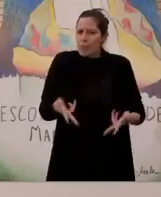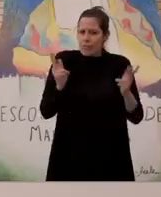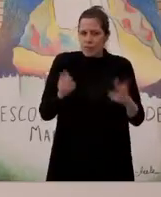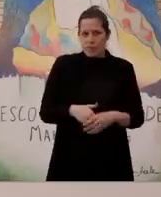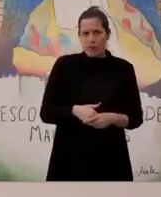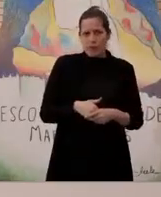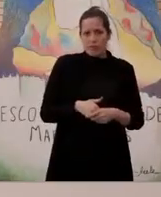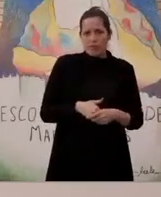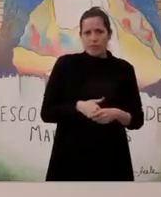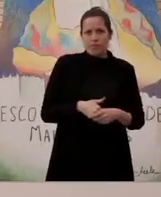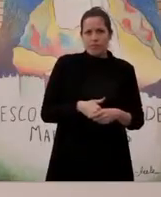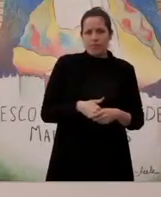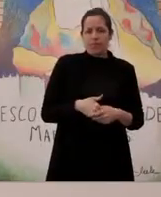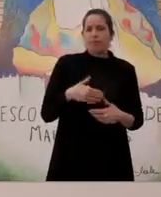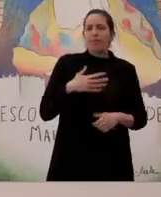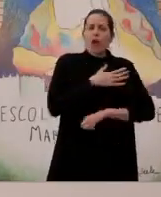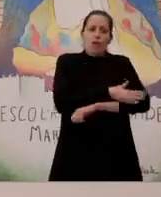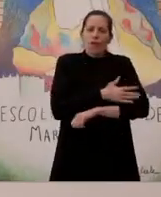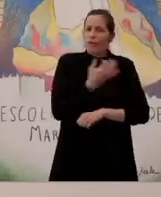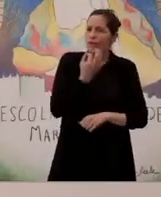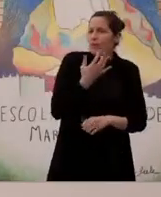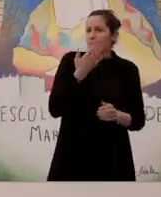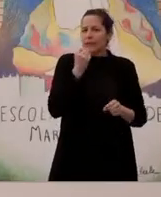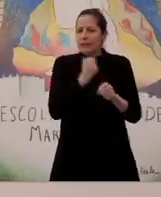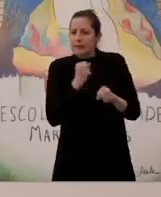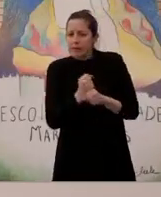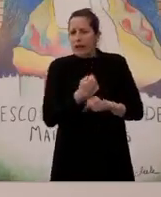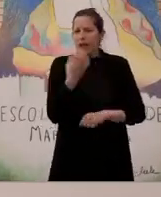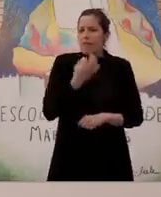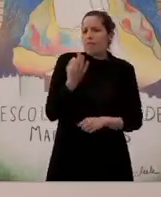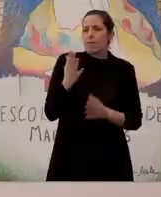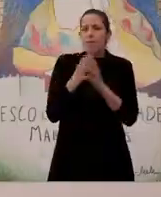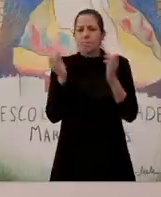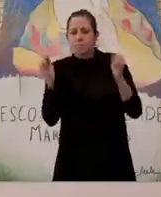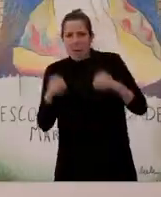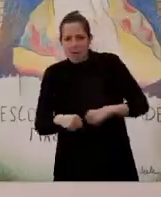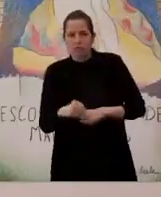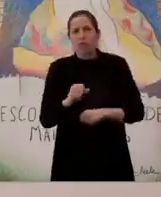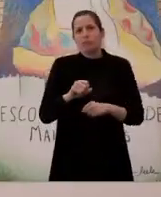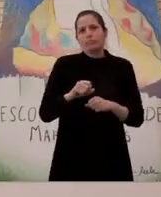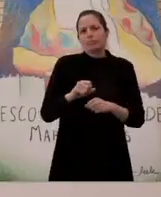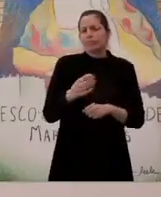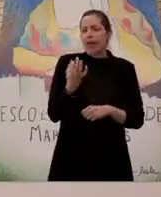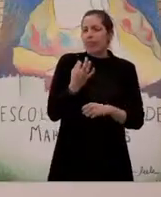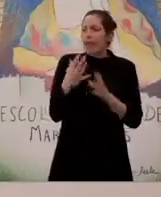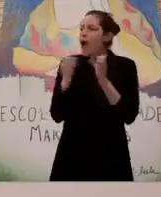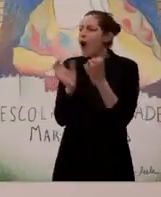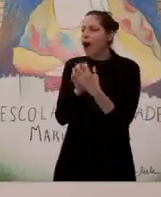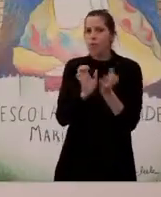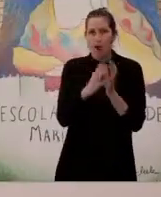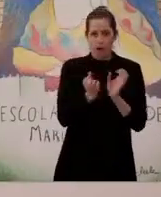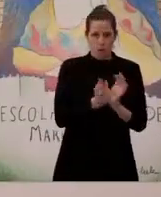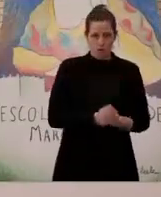está para transformarlo sabiendo que no gobernó Tenemos que trabajar y Sabiendo pactar y ponernos de acuerdo y ese o futuro que bello